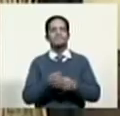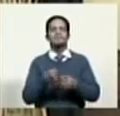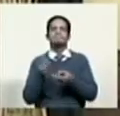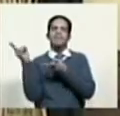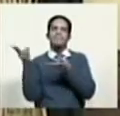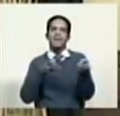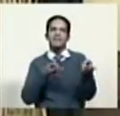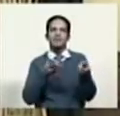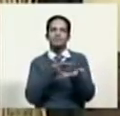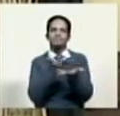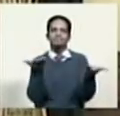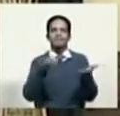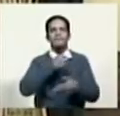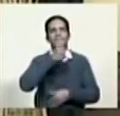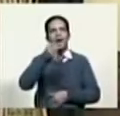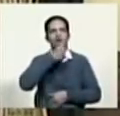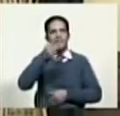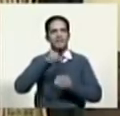de Venezuela,